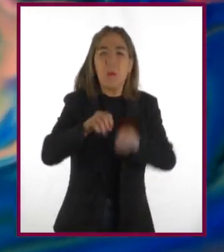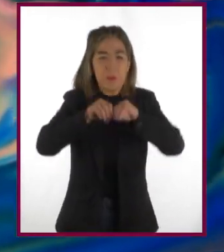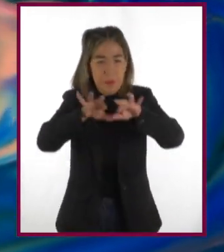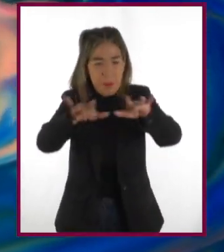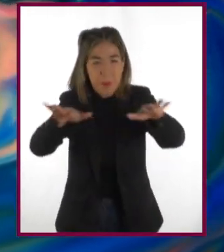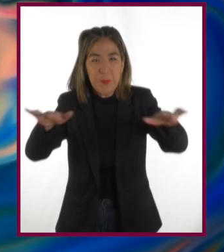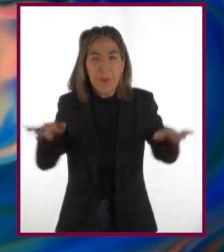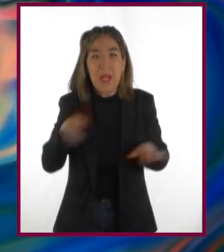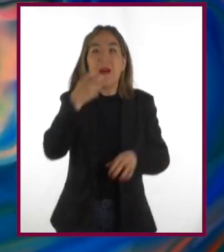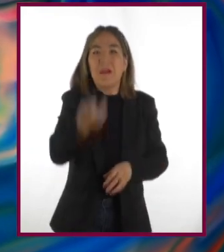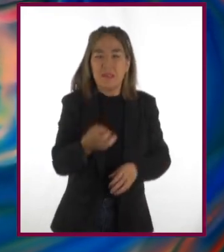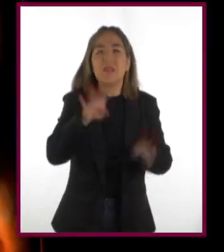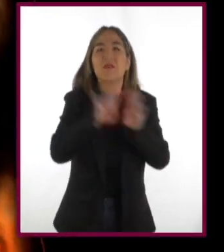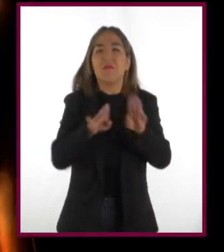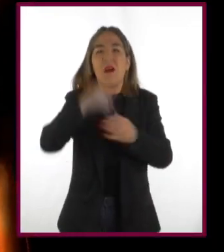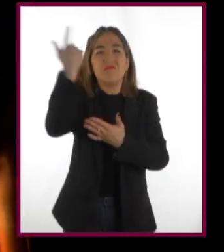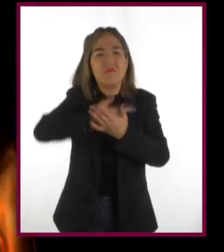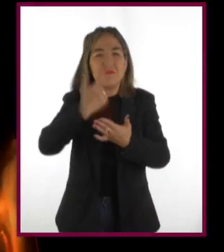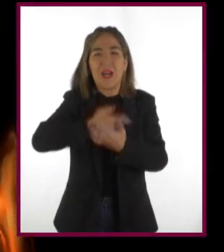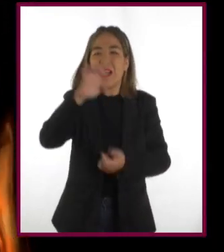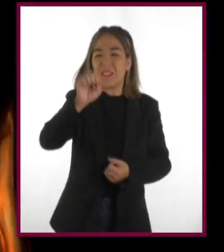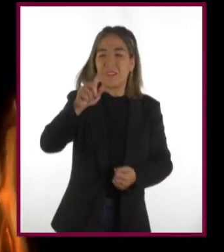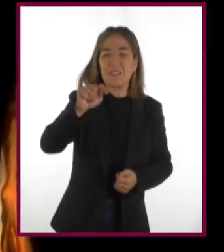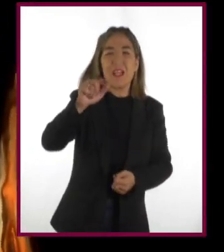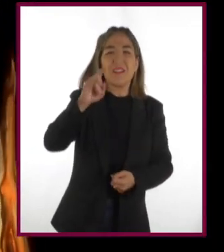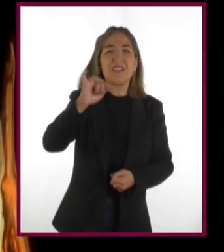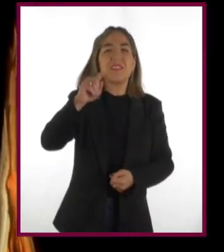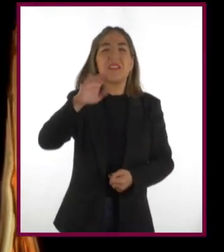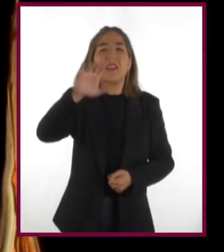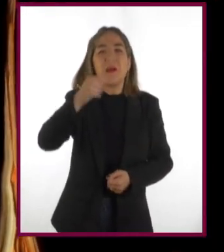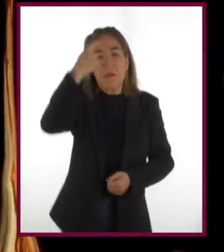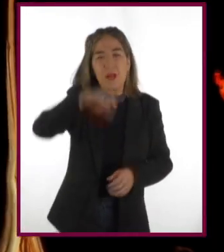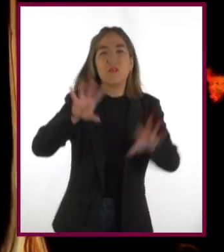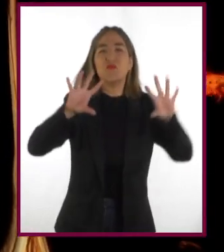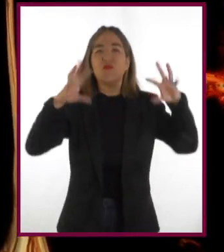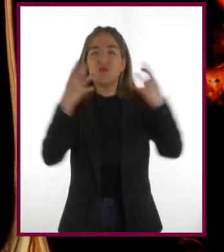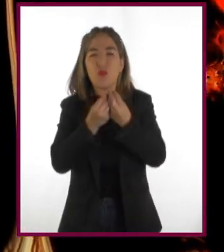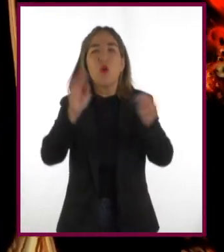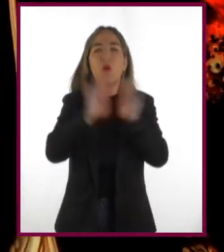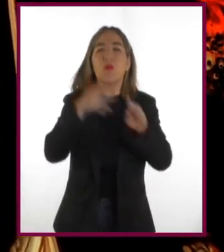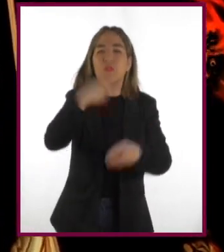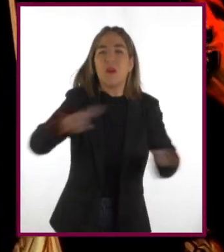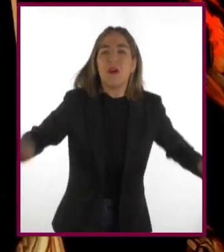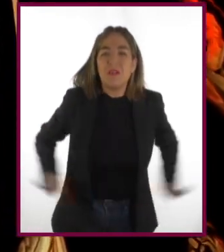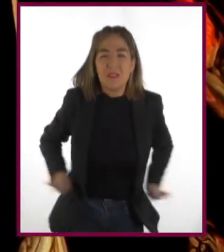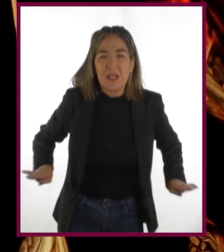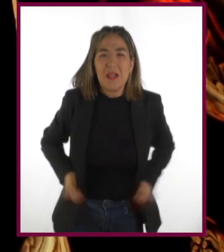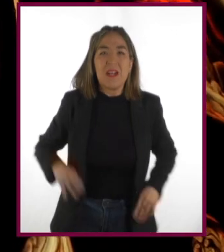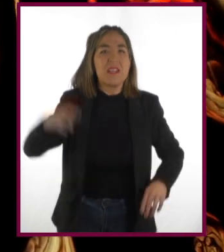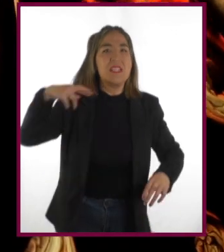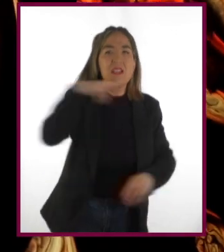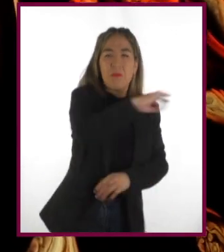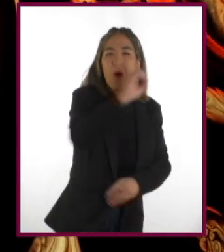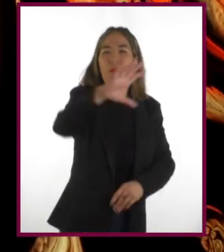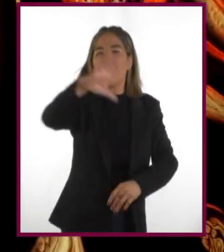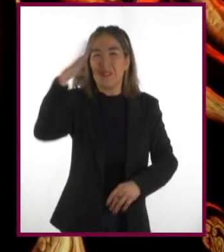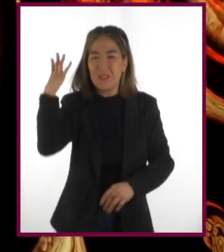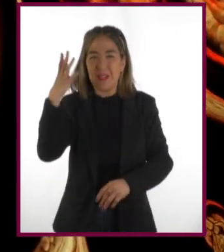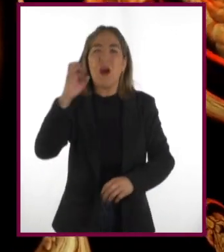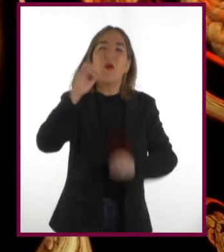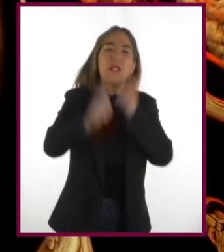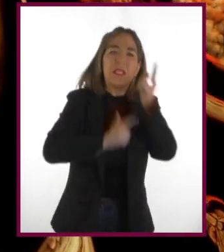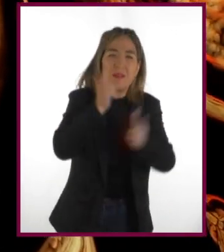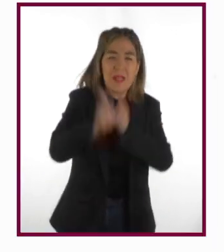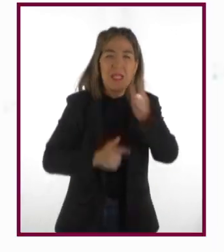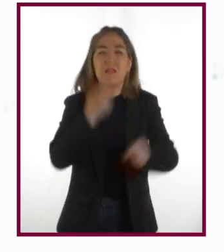naturalmente, la estadística entra muchísimo en la caracterización de estos fenómenos aleatorios que caracterizan la turbulencia.